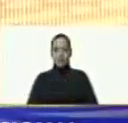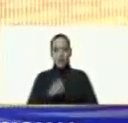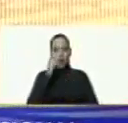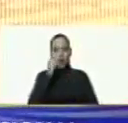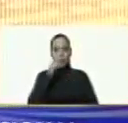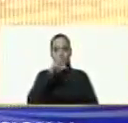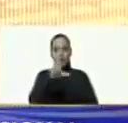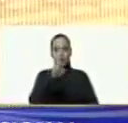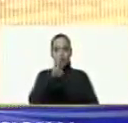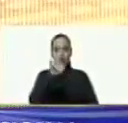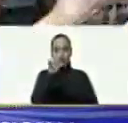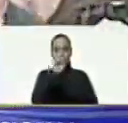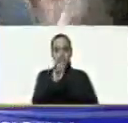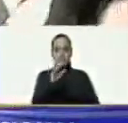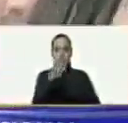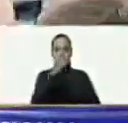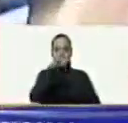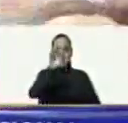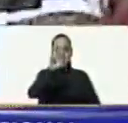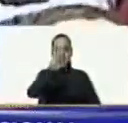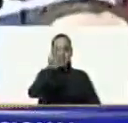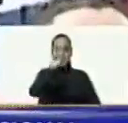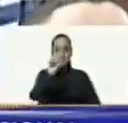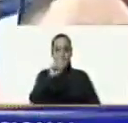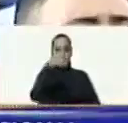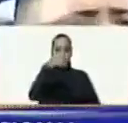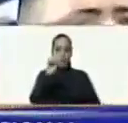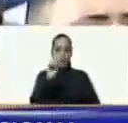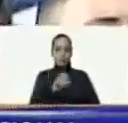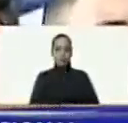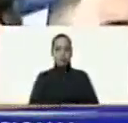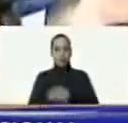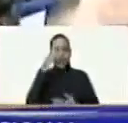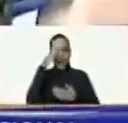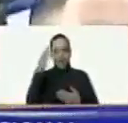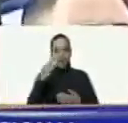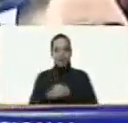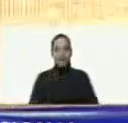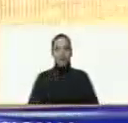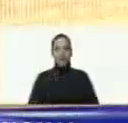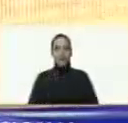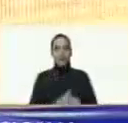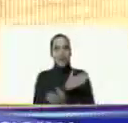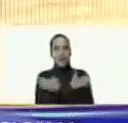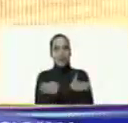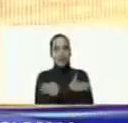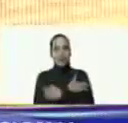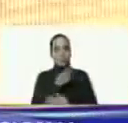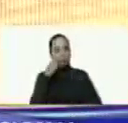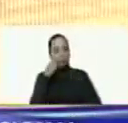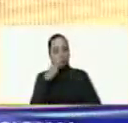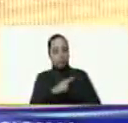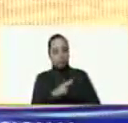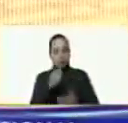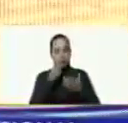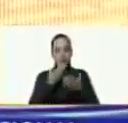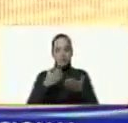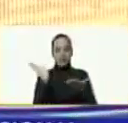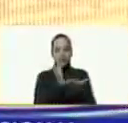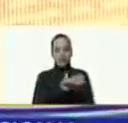Alberto Crespo. Nuestro abrazo, compañero. Miren qué bello este libro que han editado con